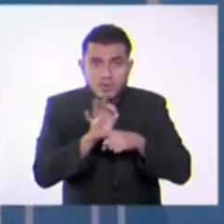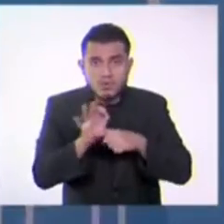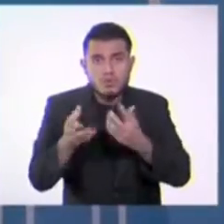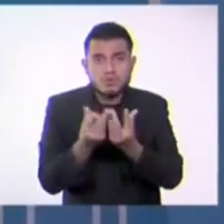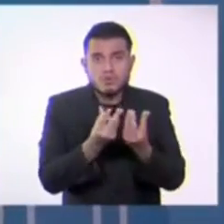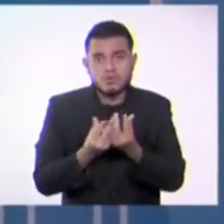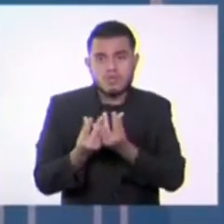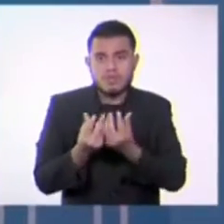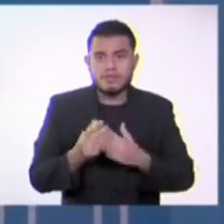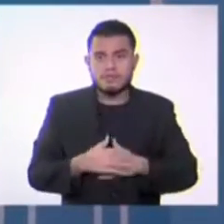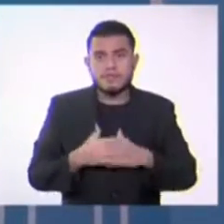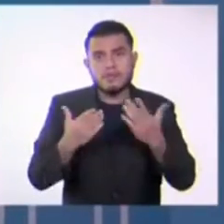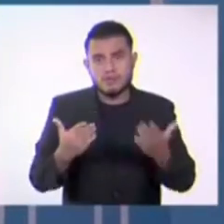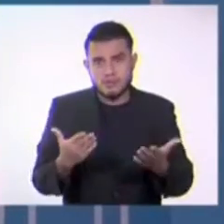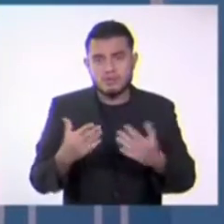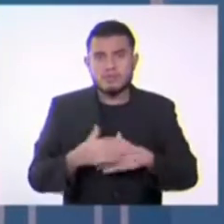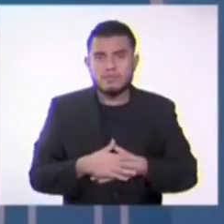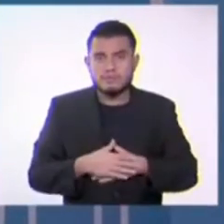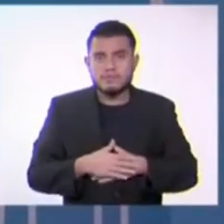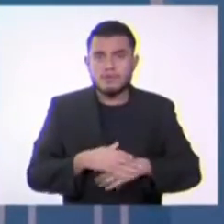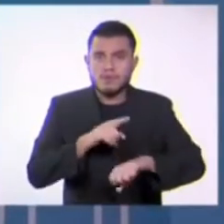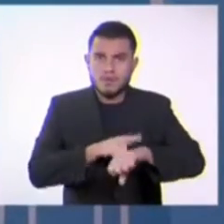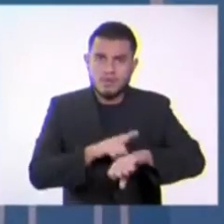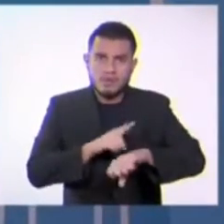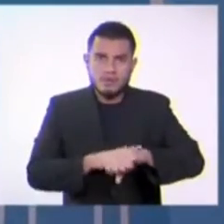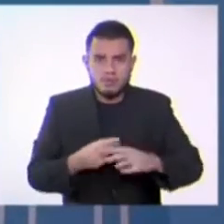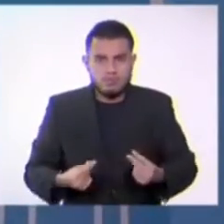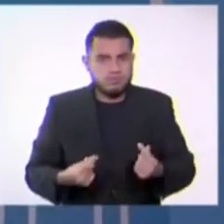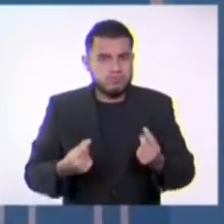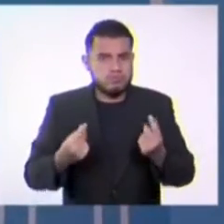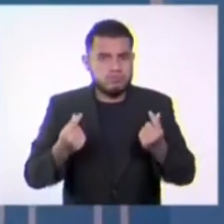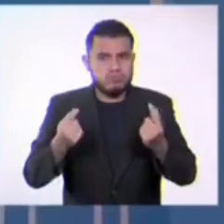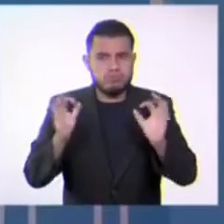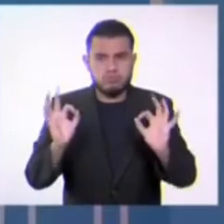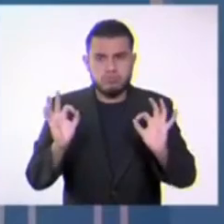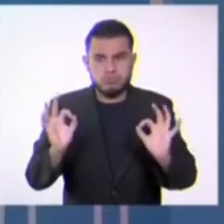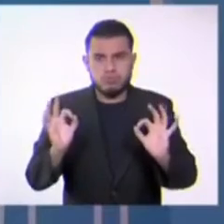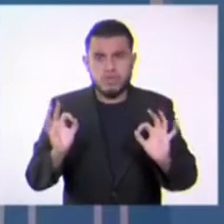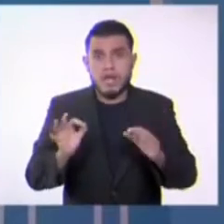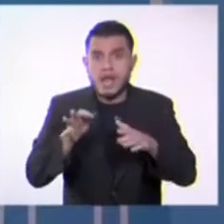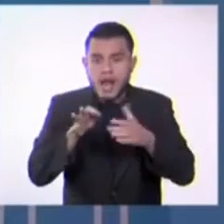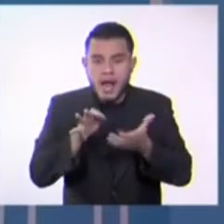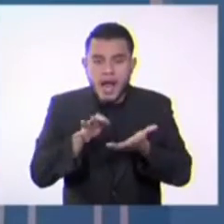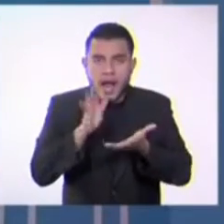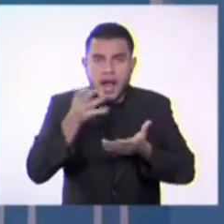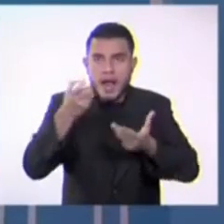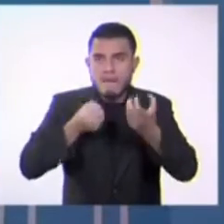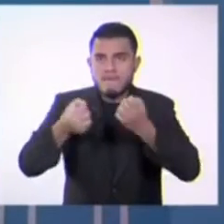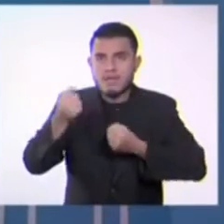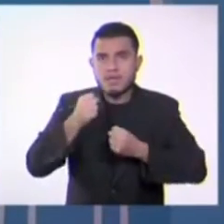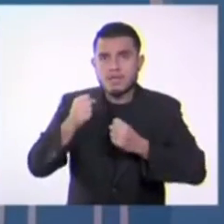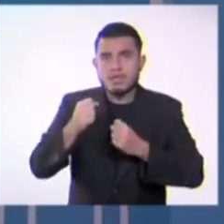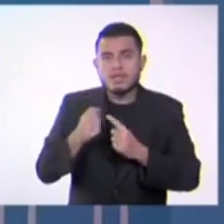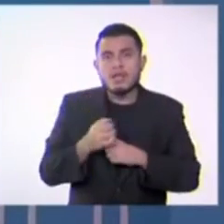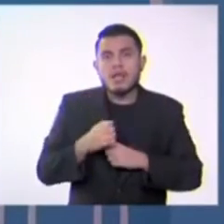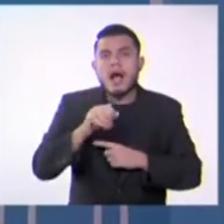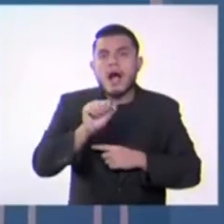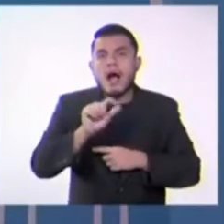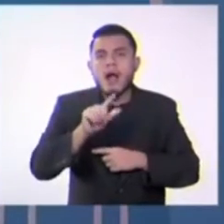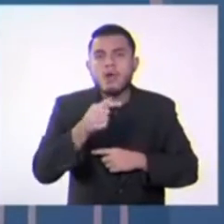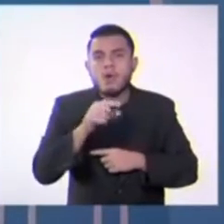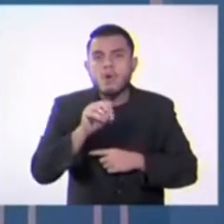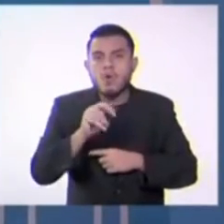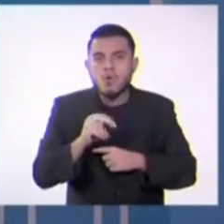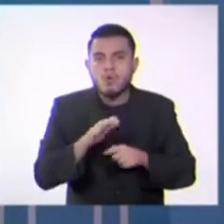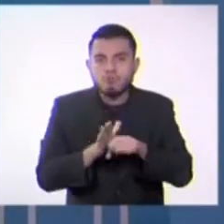Entonces, eso da pie, había una época de oro, el café y el algodón habían subido mucho,